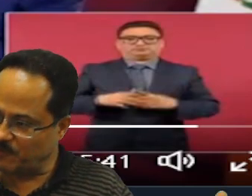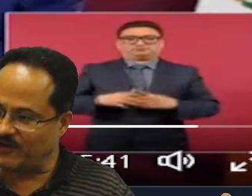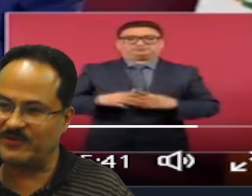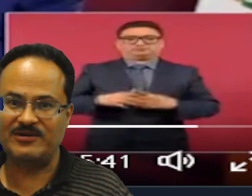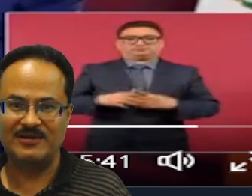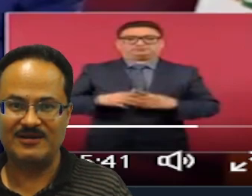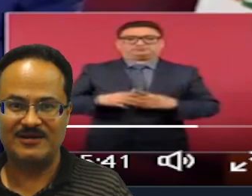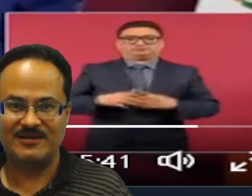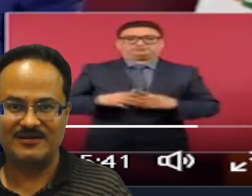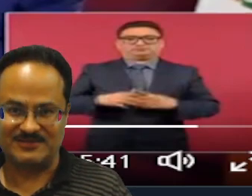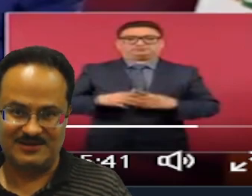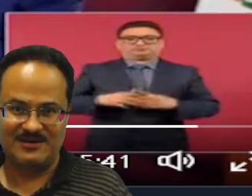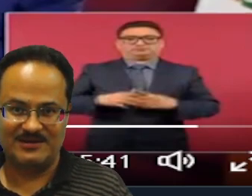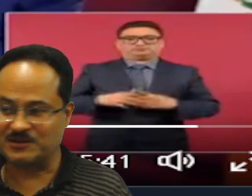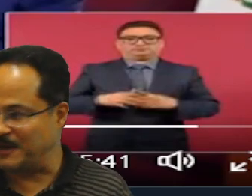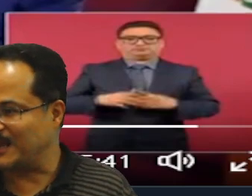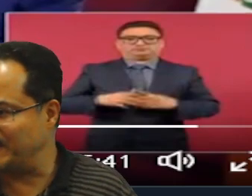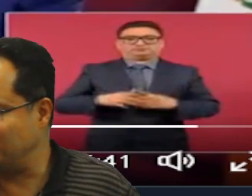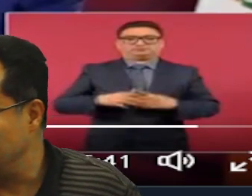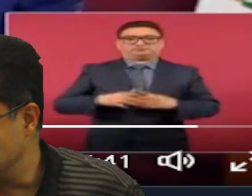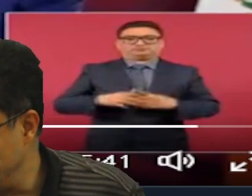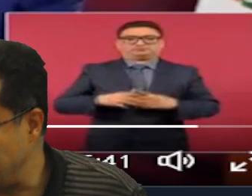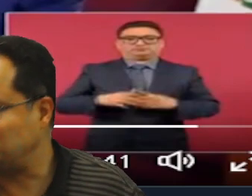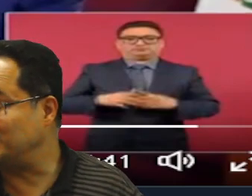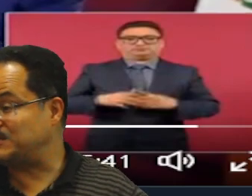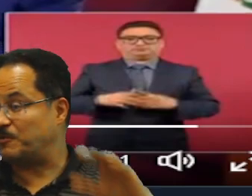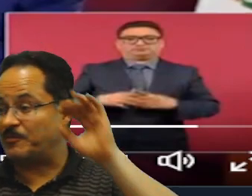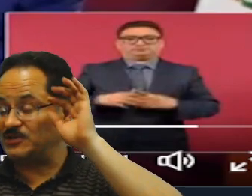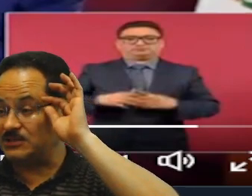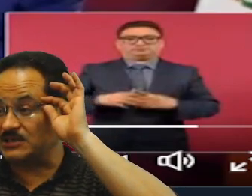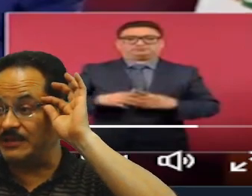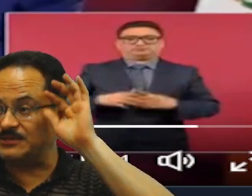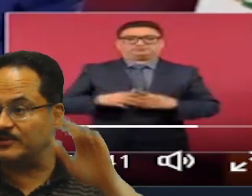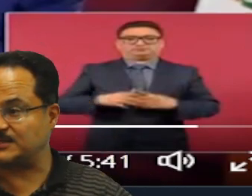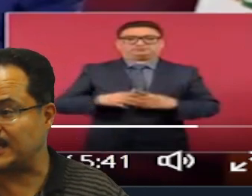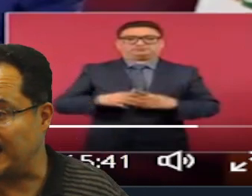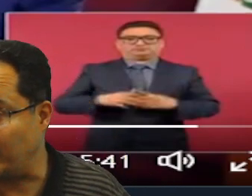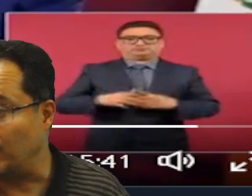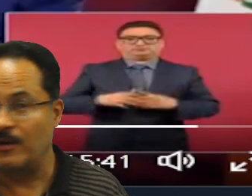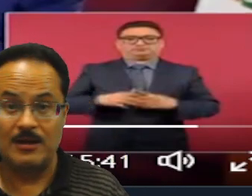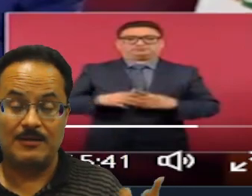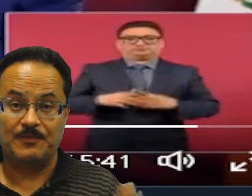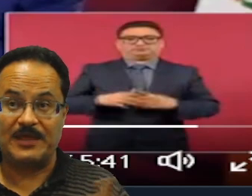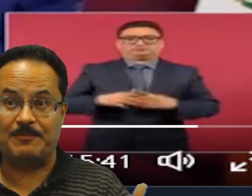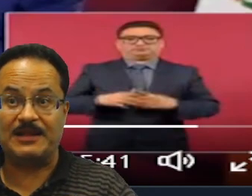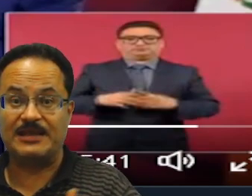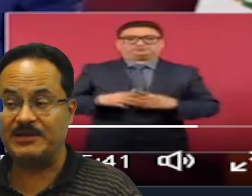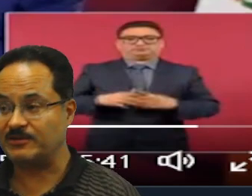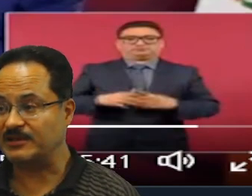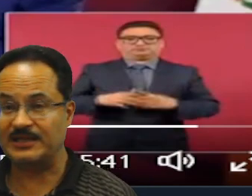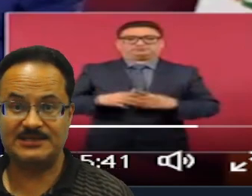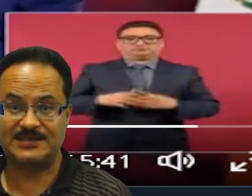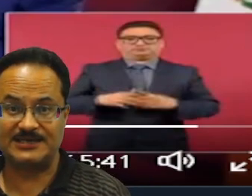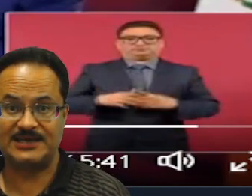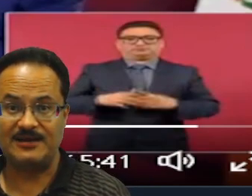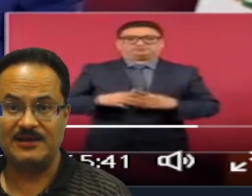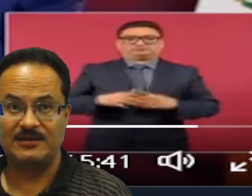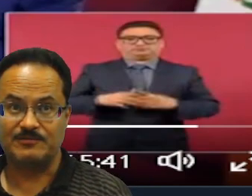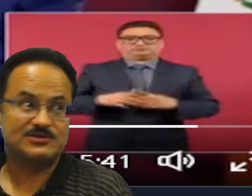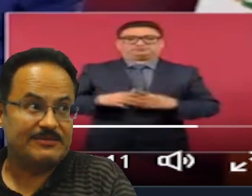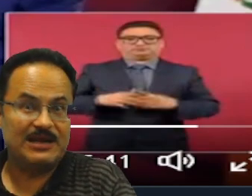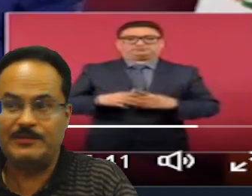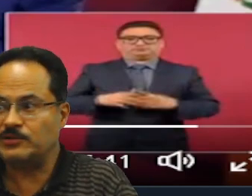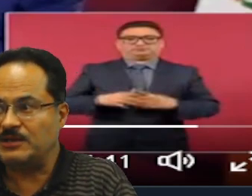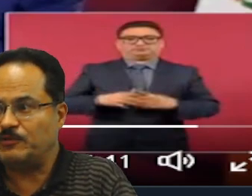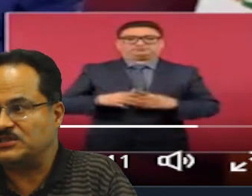Entonces por favor entonces francamente si bien es un despropósito y se me hace muy exagerado el planteamiento de Denis Dresser